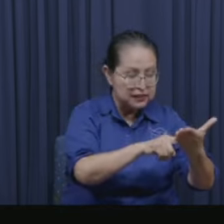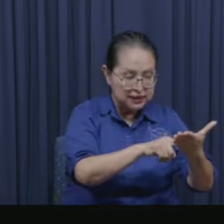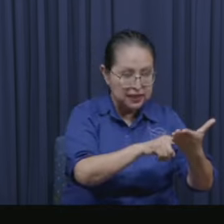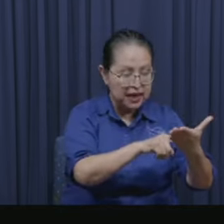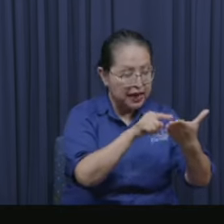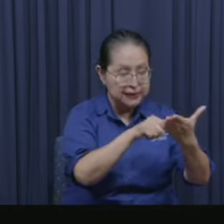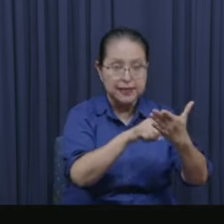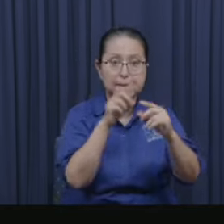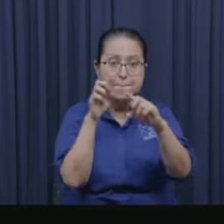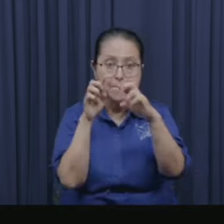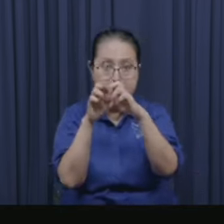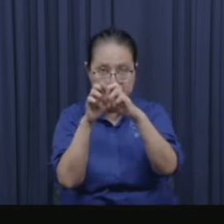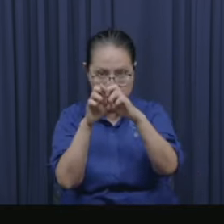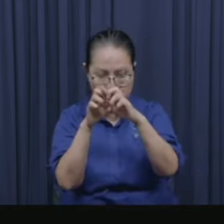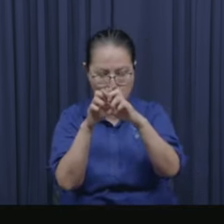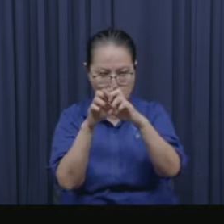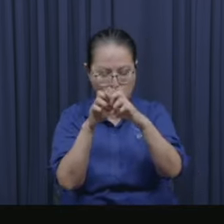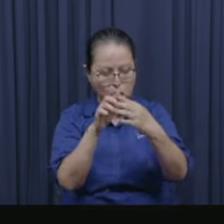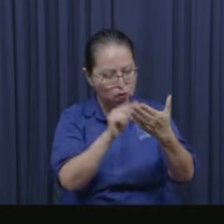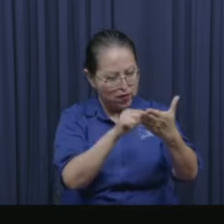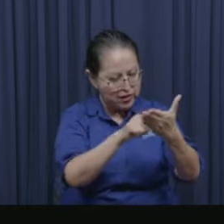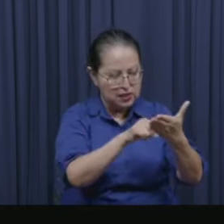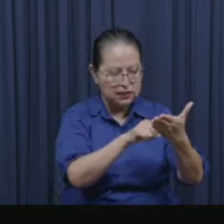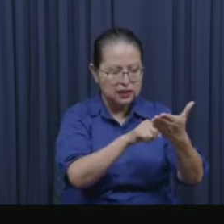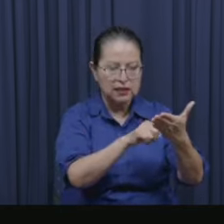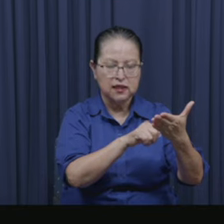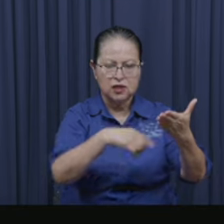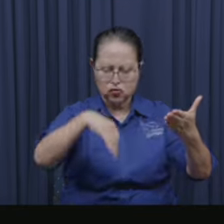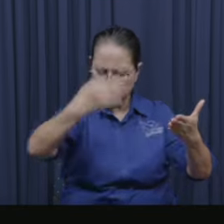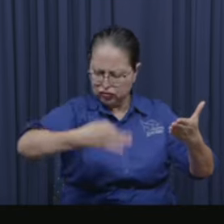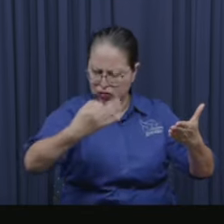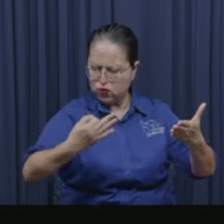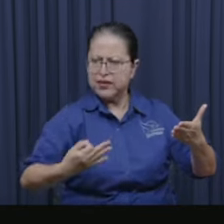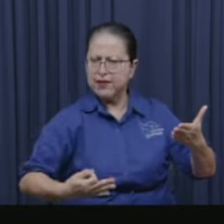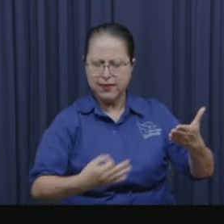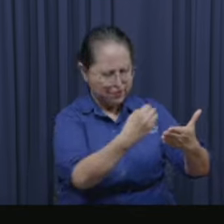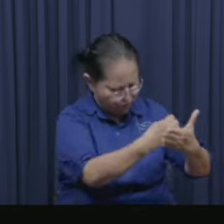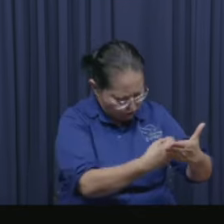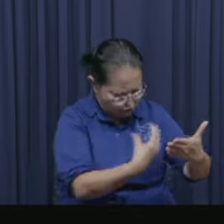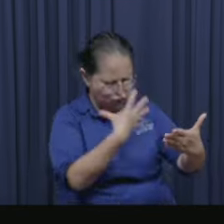está hablando con certeza con seguridad con revelación